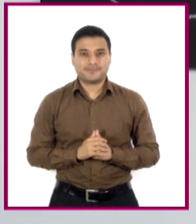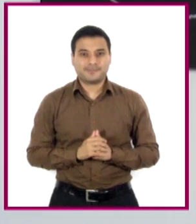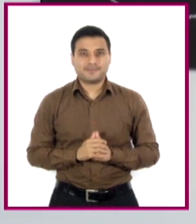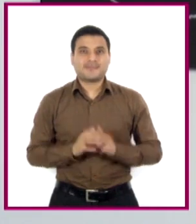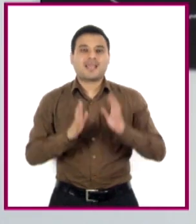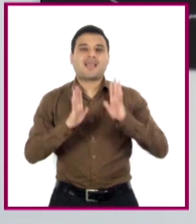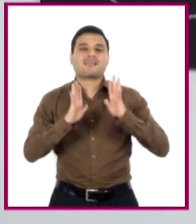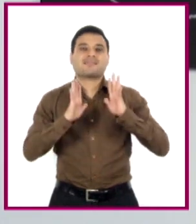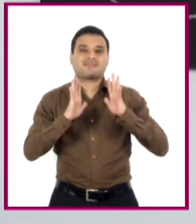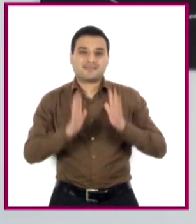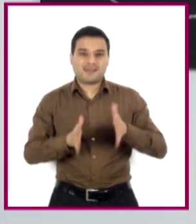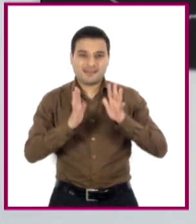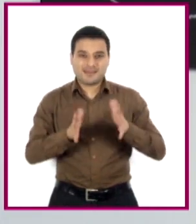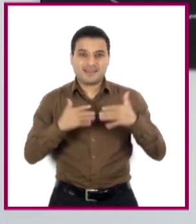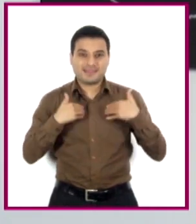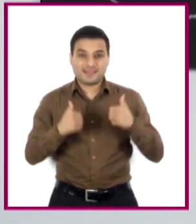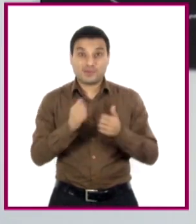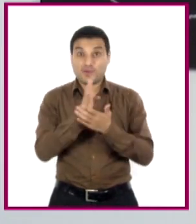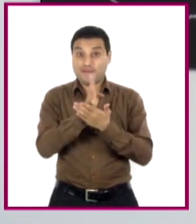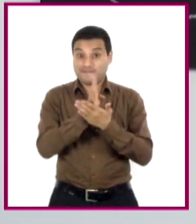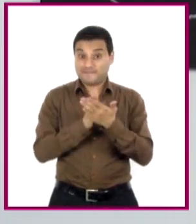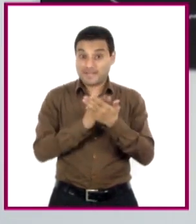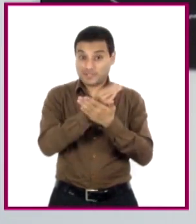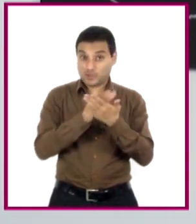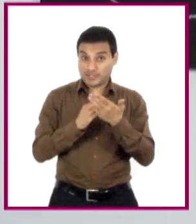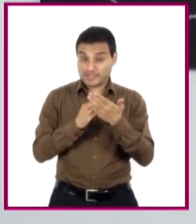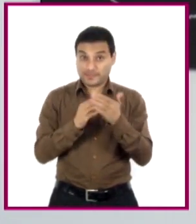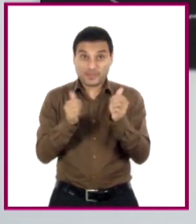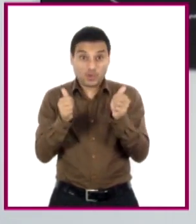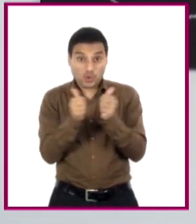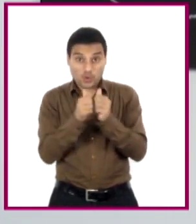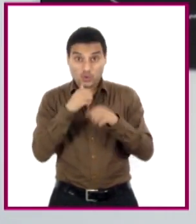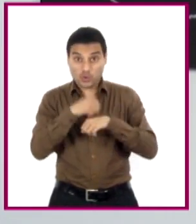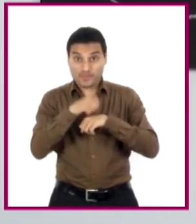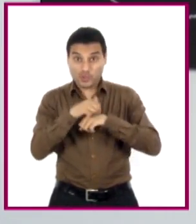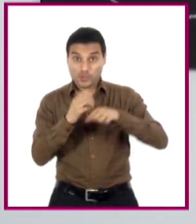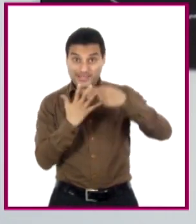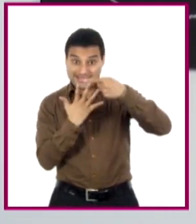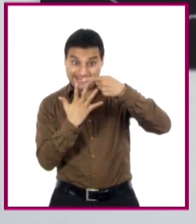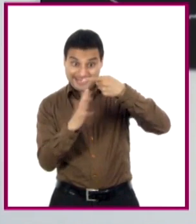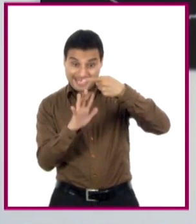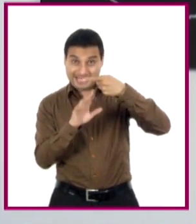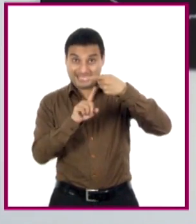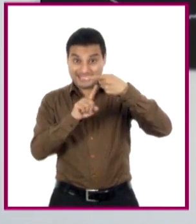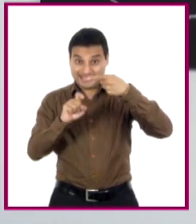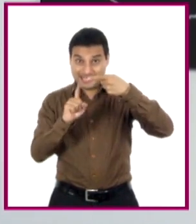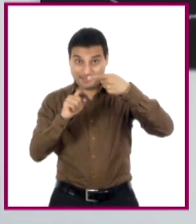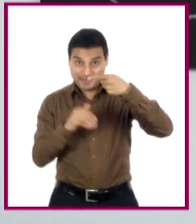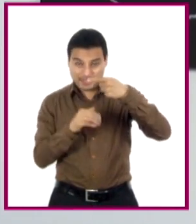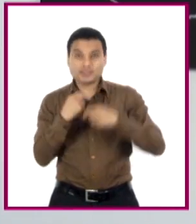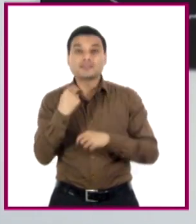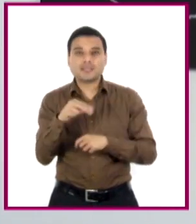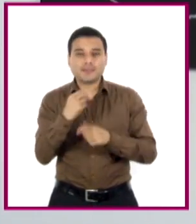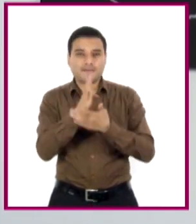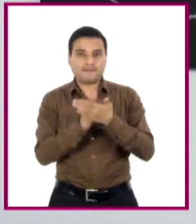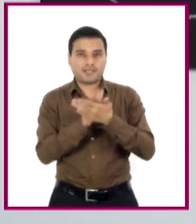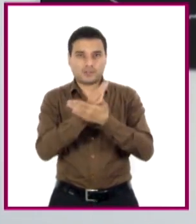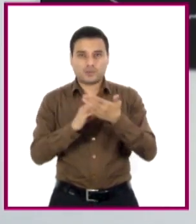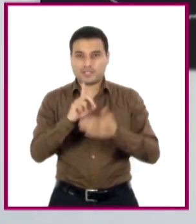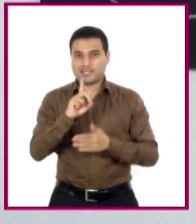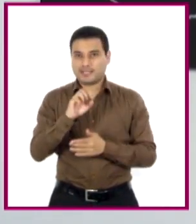Ahora ya saben que las fracciones con una potencia de 10 en el numerador reciben el nombre de fracciones